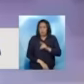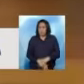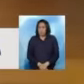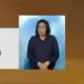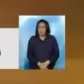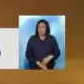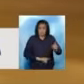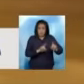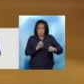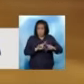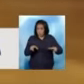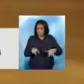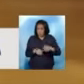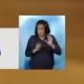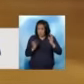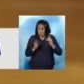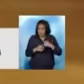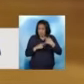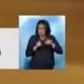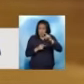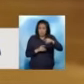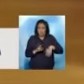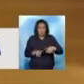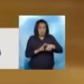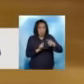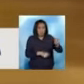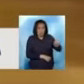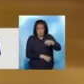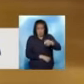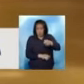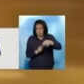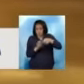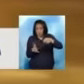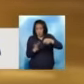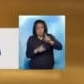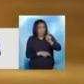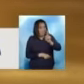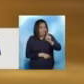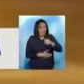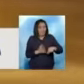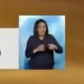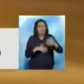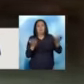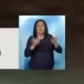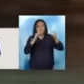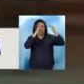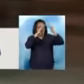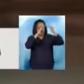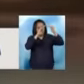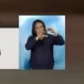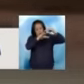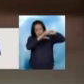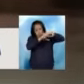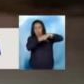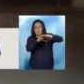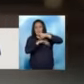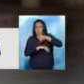En algunos sectores parecía que alguien había colocado mangueras para regar, pero no, era el agua que resbalaba de los techos.